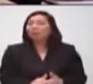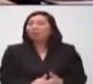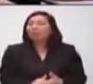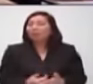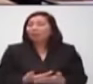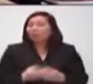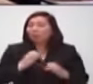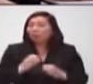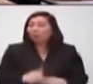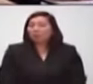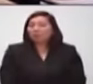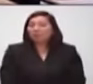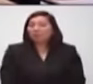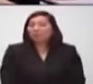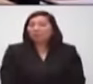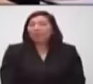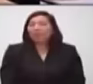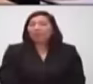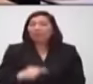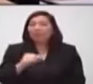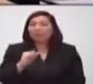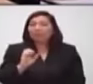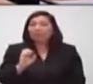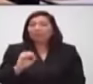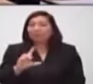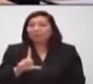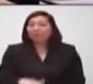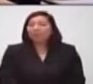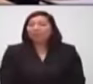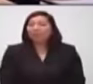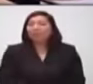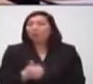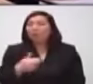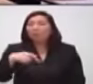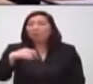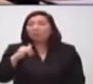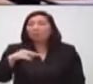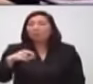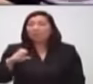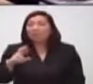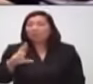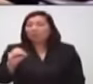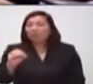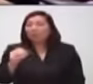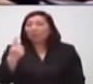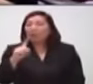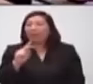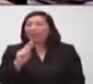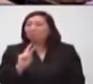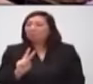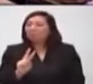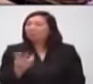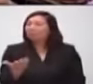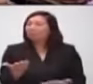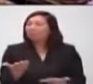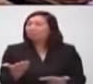que tenía la señora Giselle Segarra y el señor Leao Piñeiros, justamente para poder evitar que se